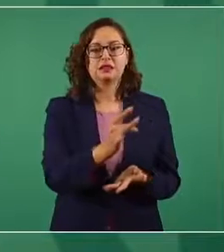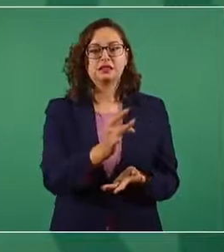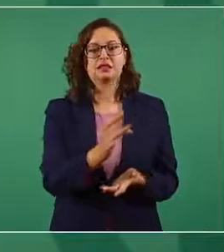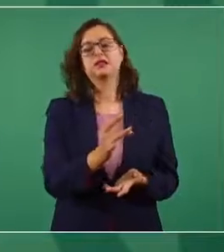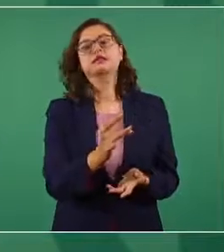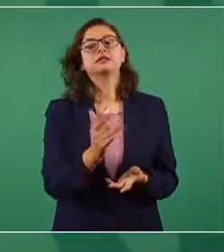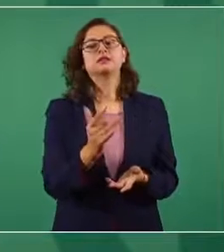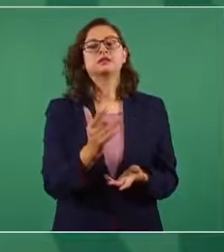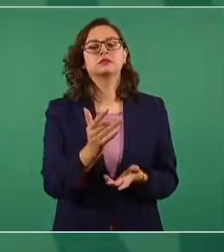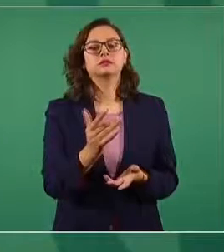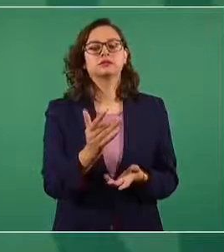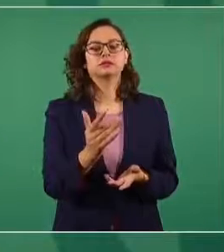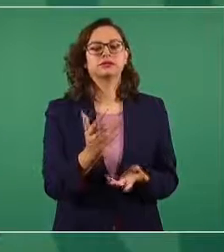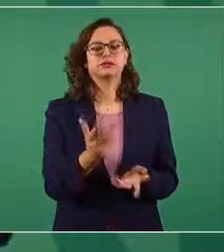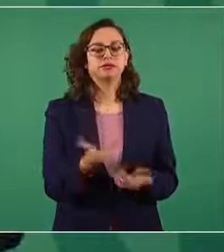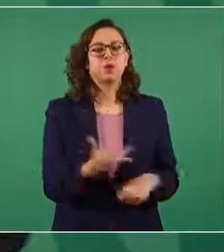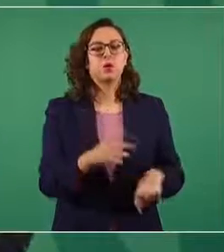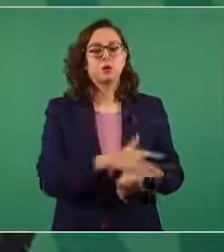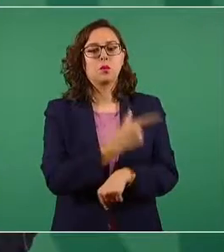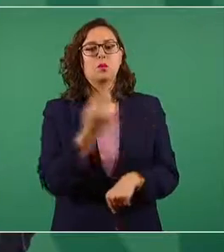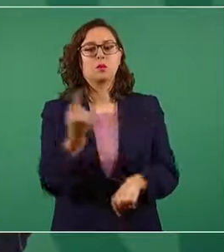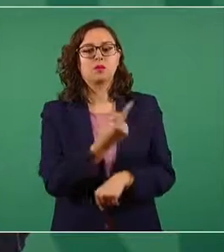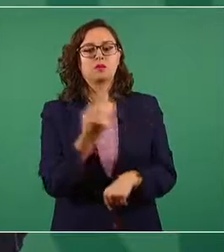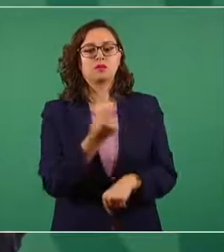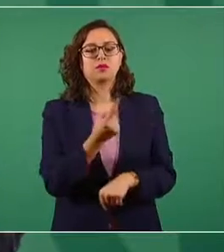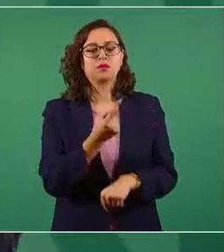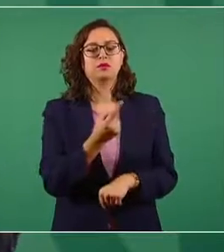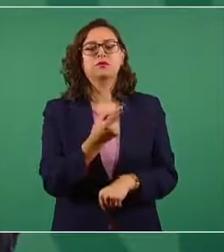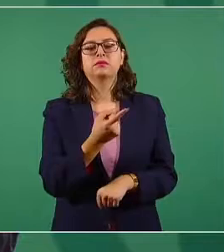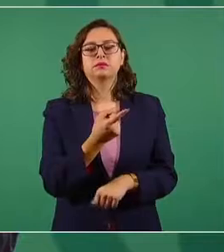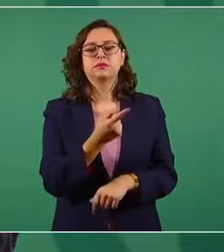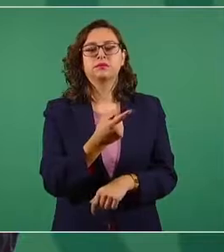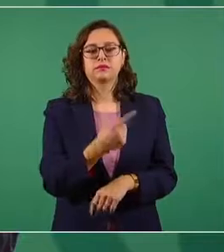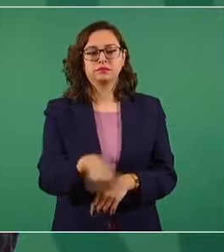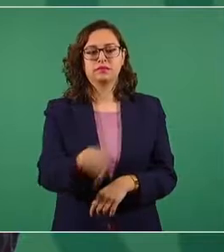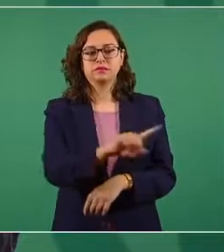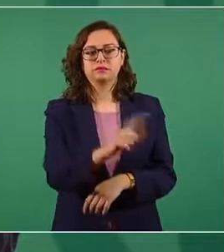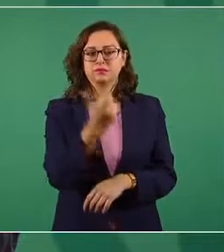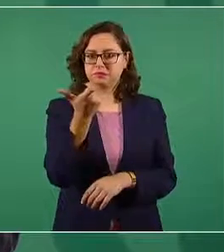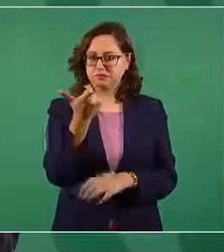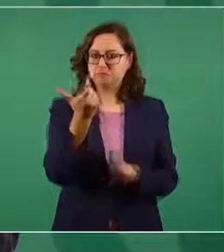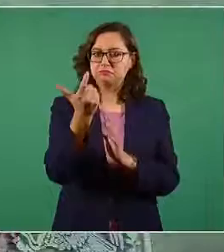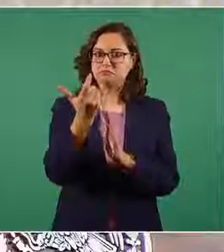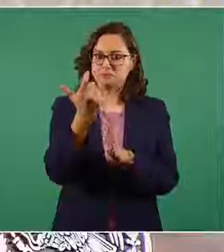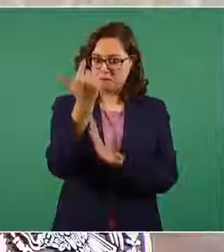cumplieron. Sí hubo una disminución del precio.